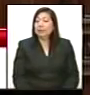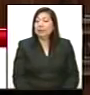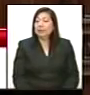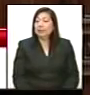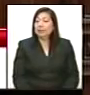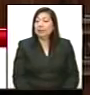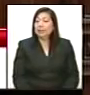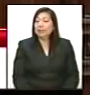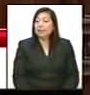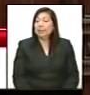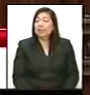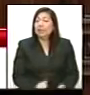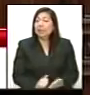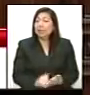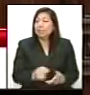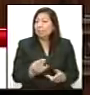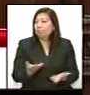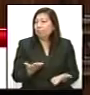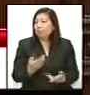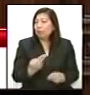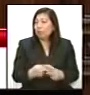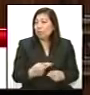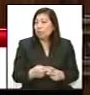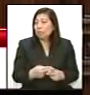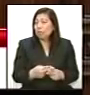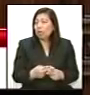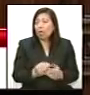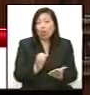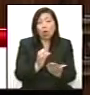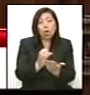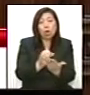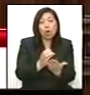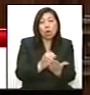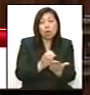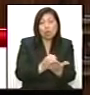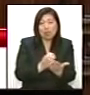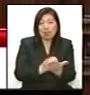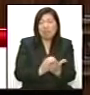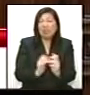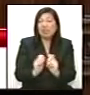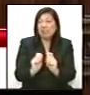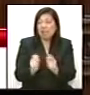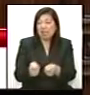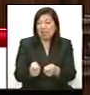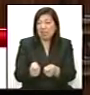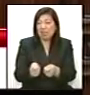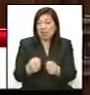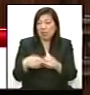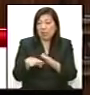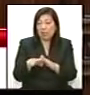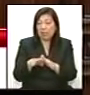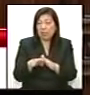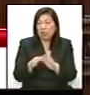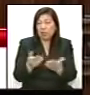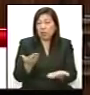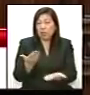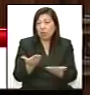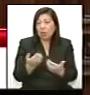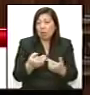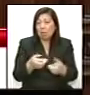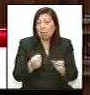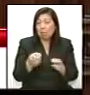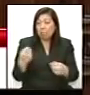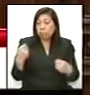a lo que se llama los contratos de concesión dentro de un esquema de promoción